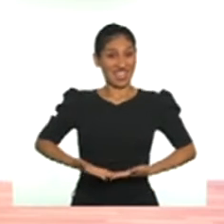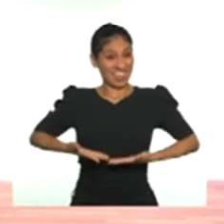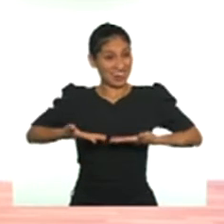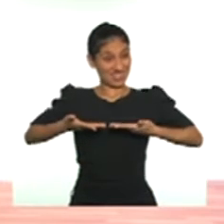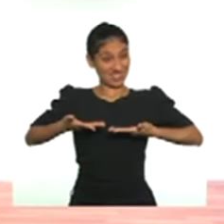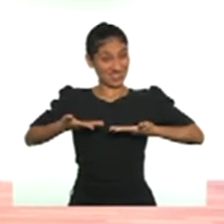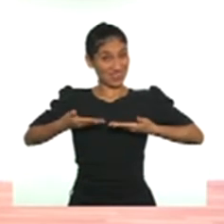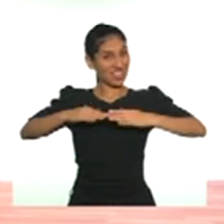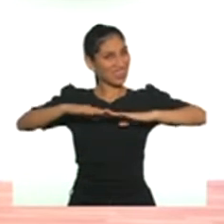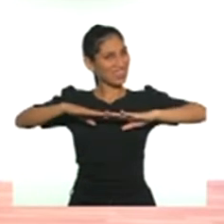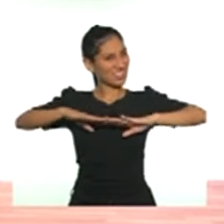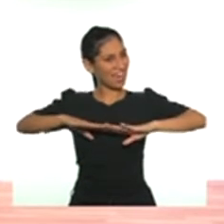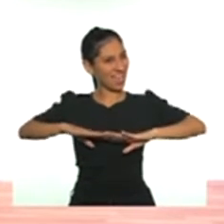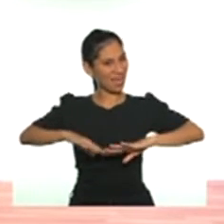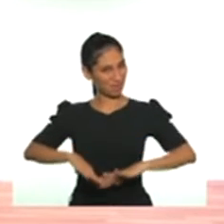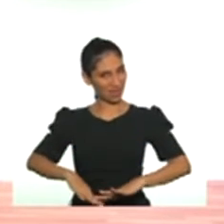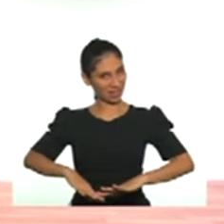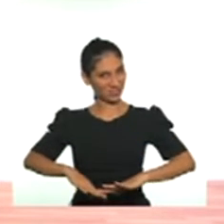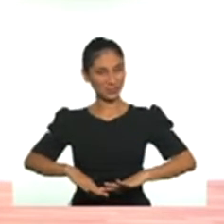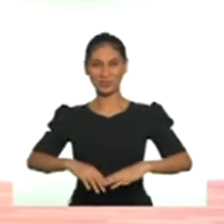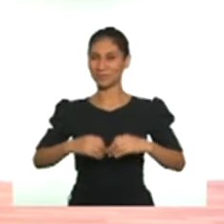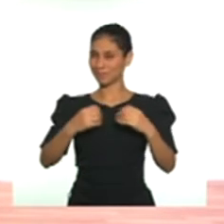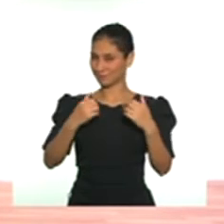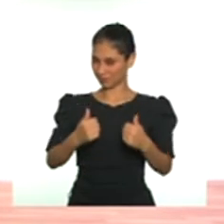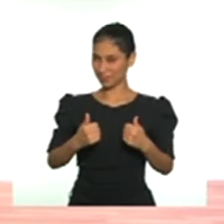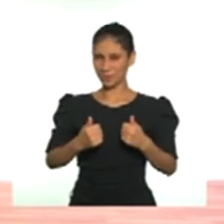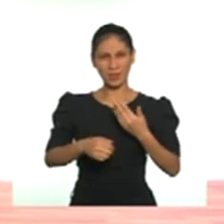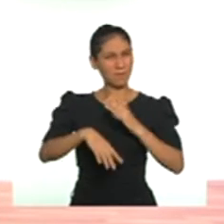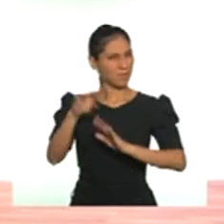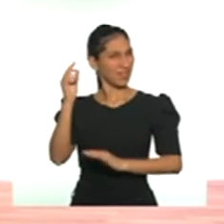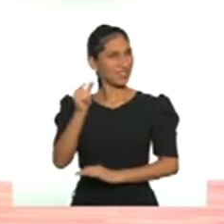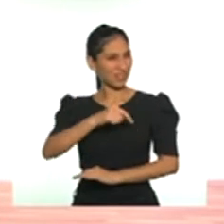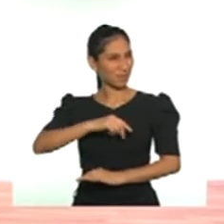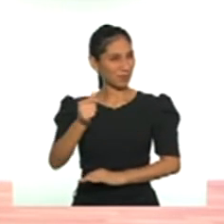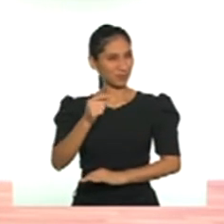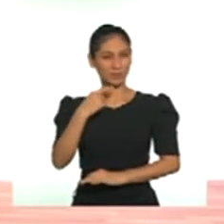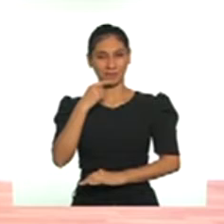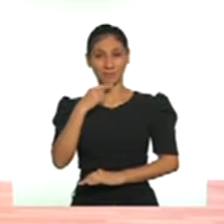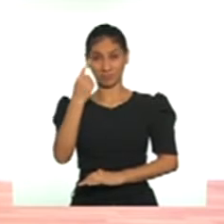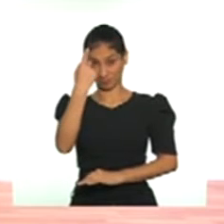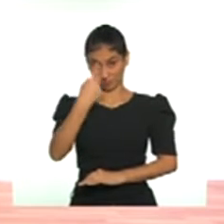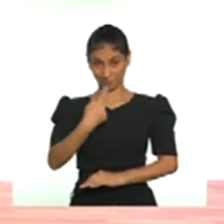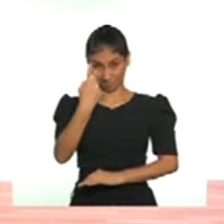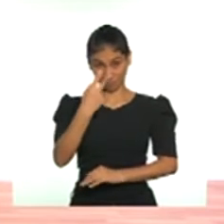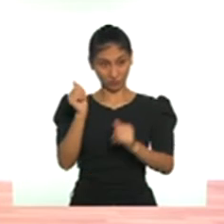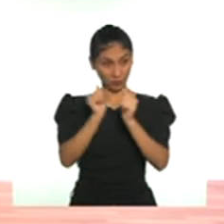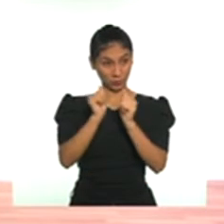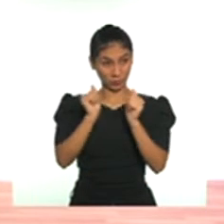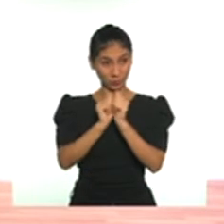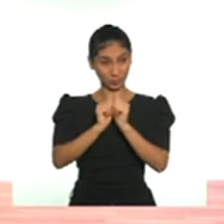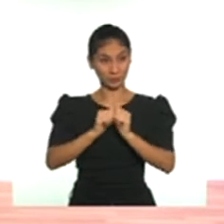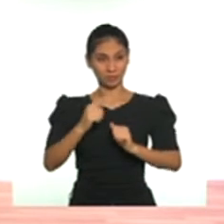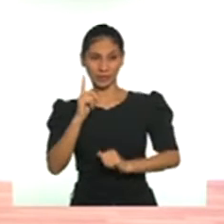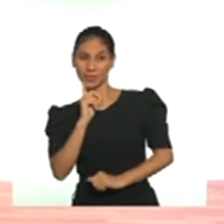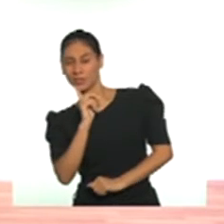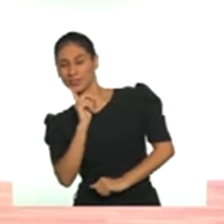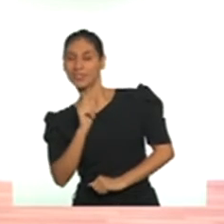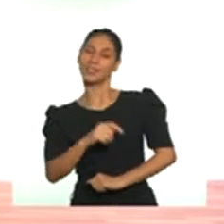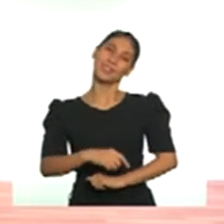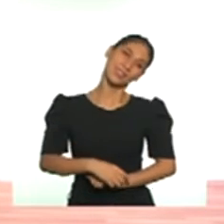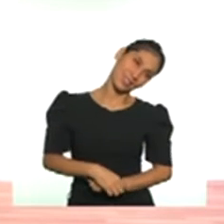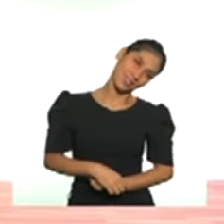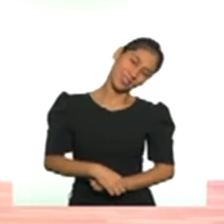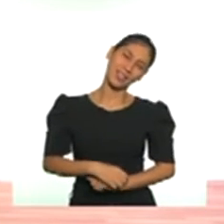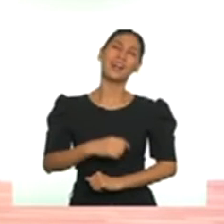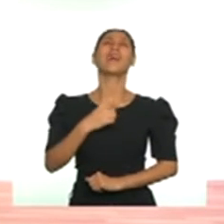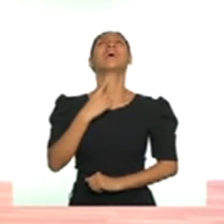izquierda, arriba y abajo. Un poquito más rápido, cabeza y torso. Solamente eso.